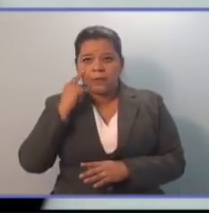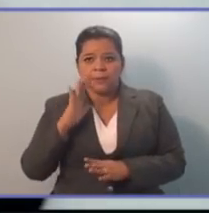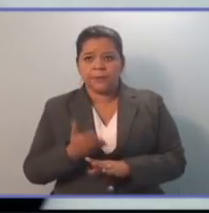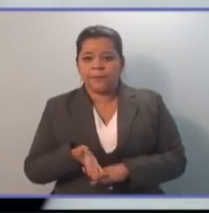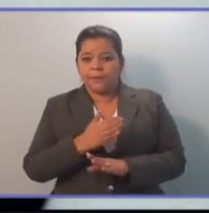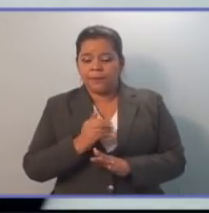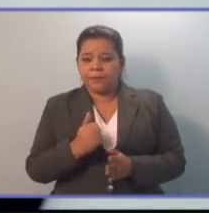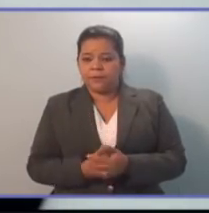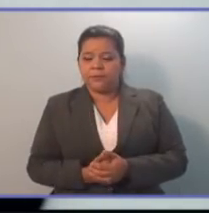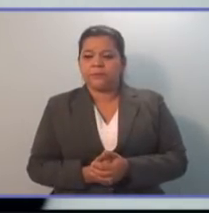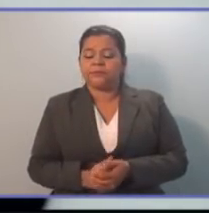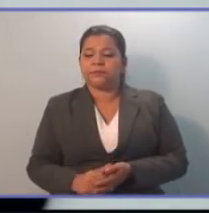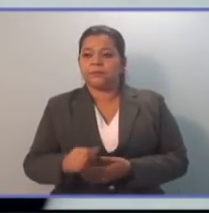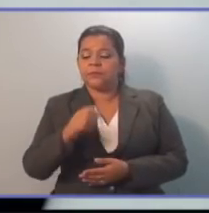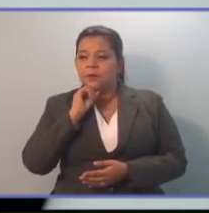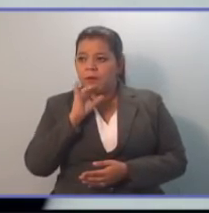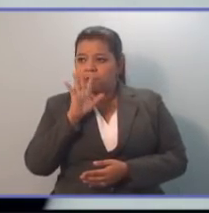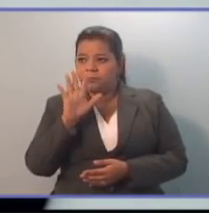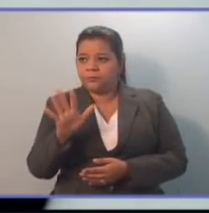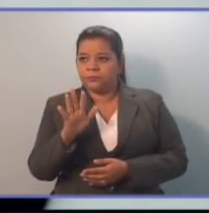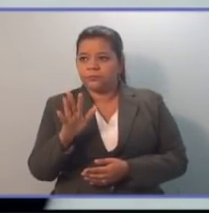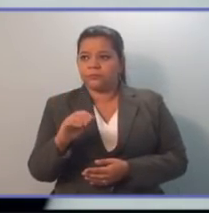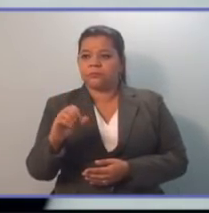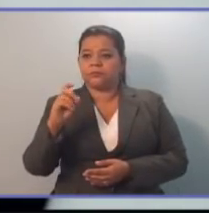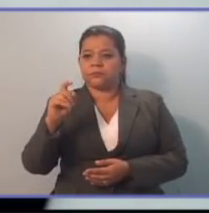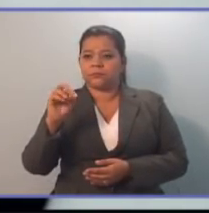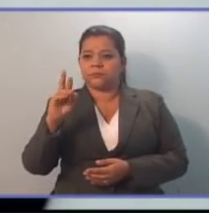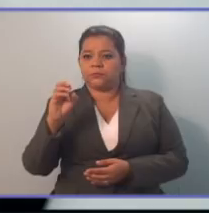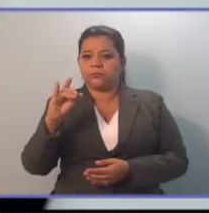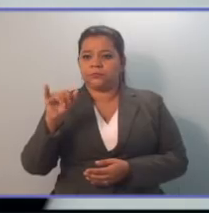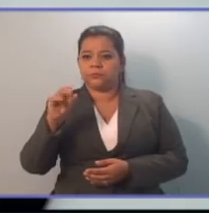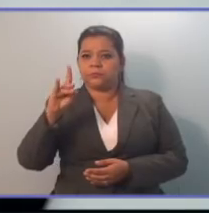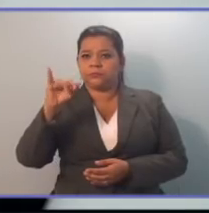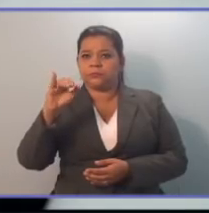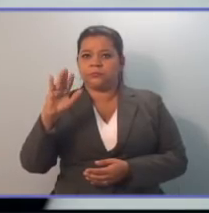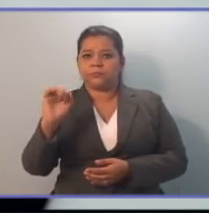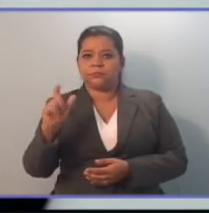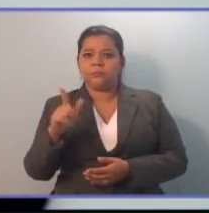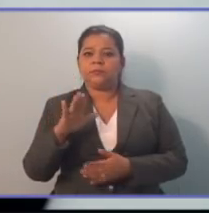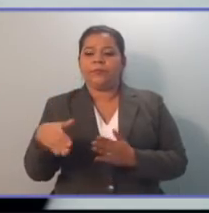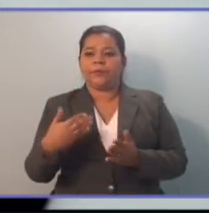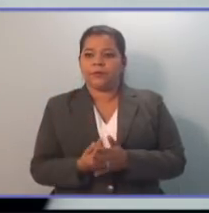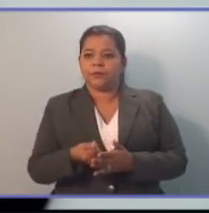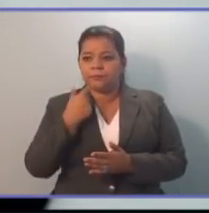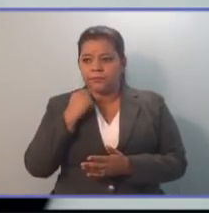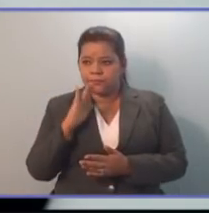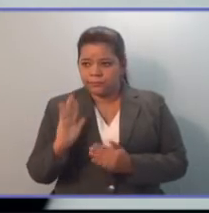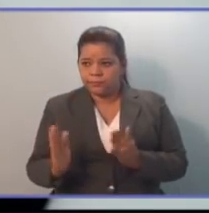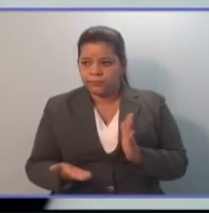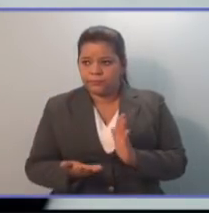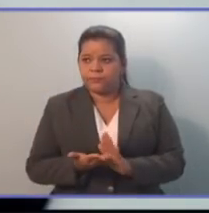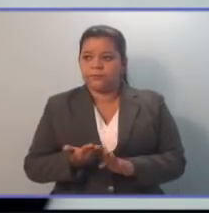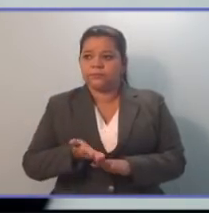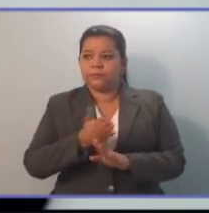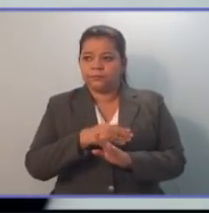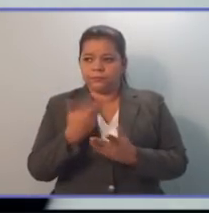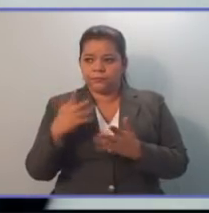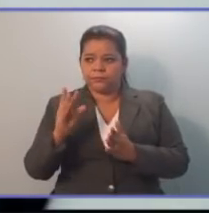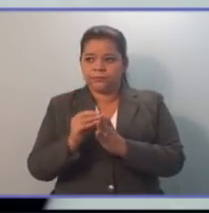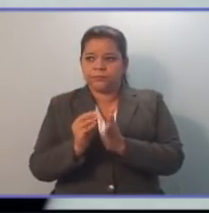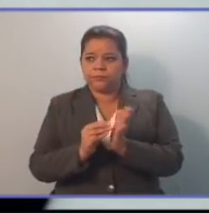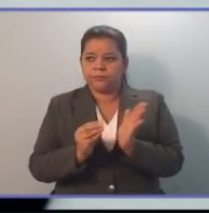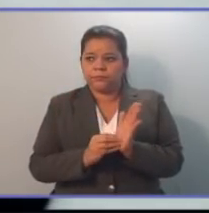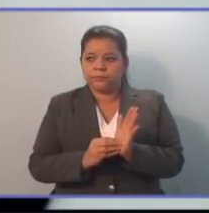era la confesión extrajudicial. Y la confesión había sido obtenida